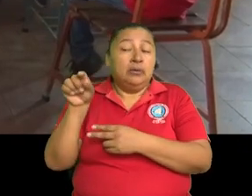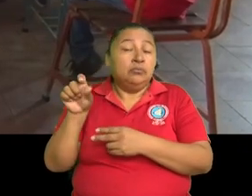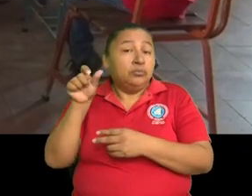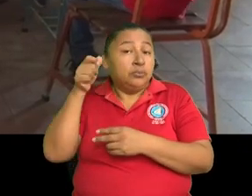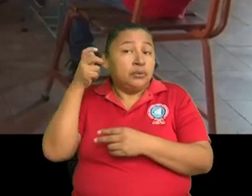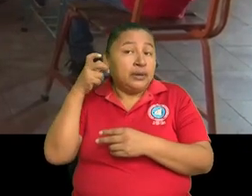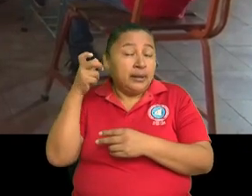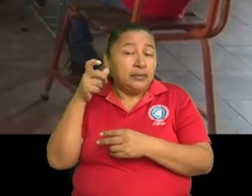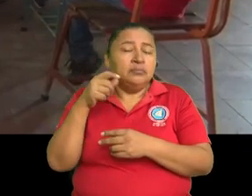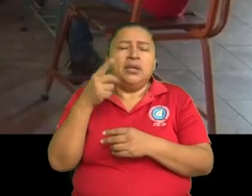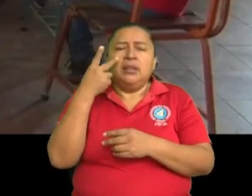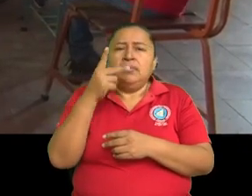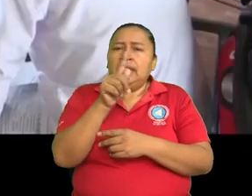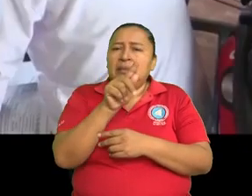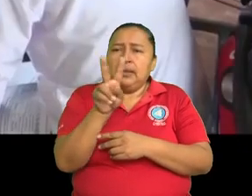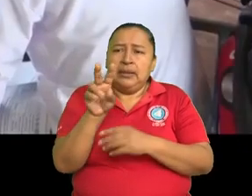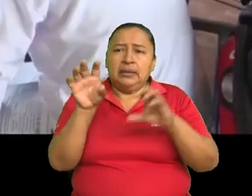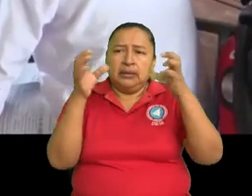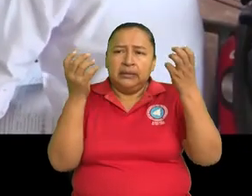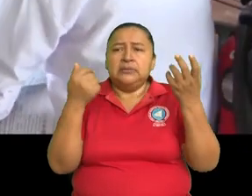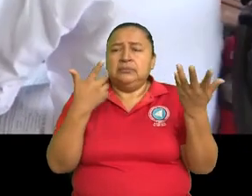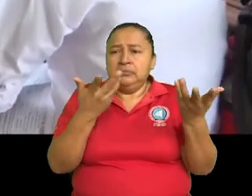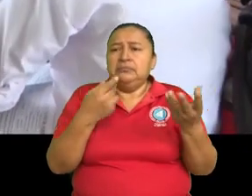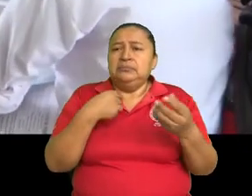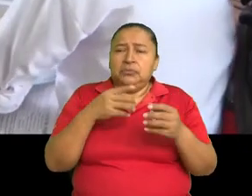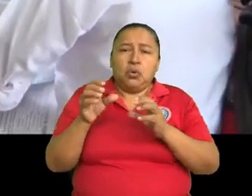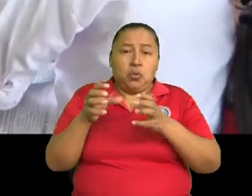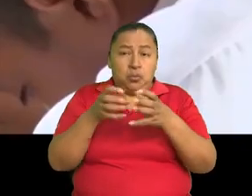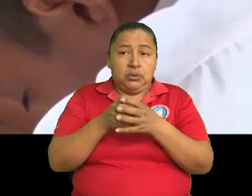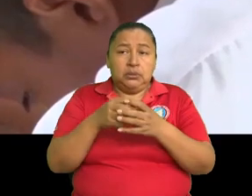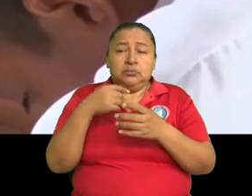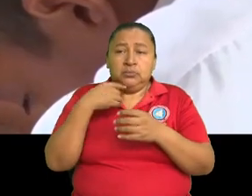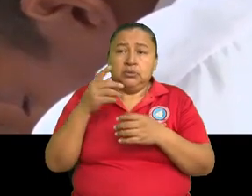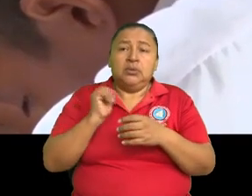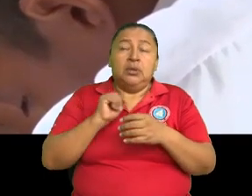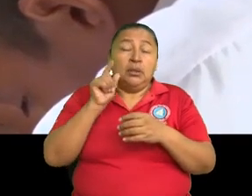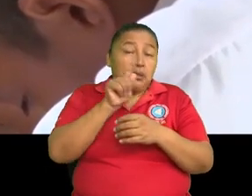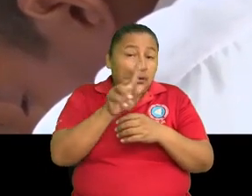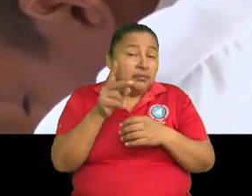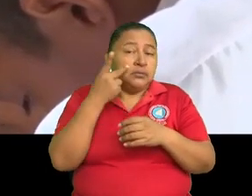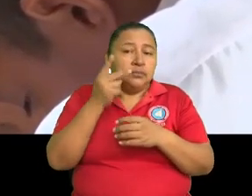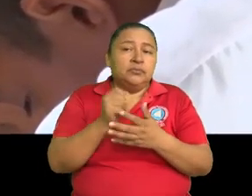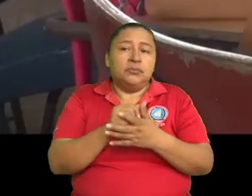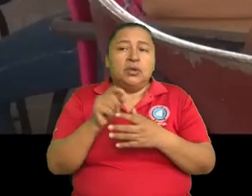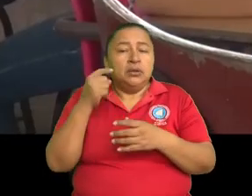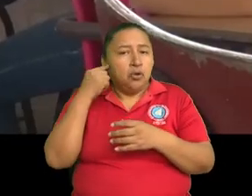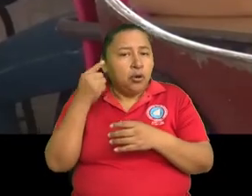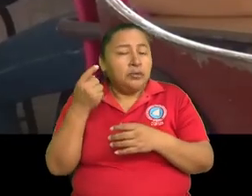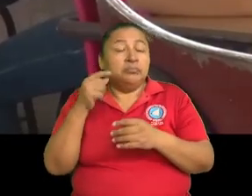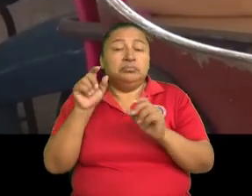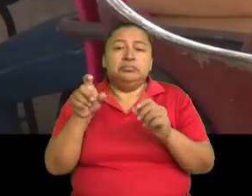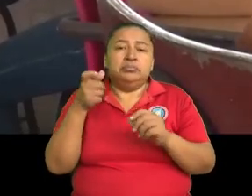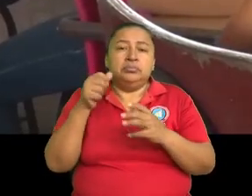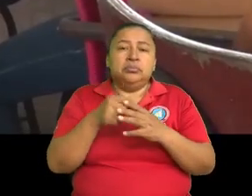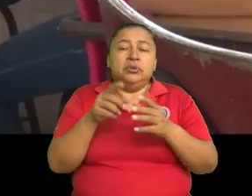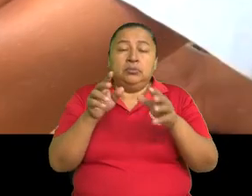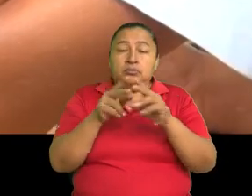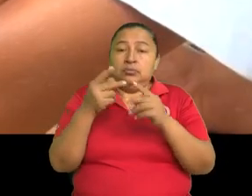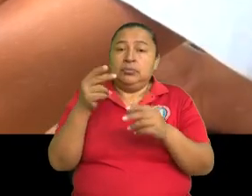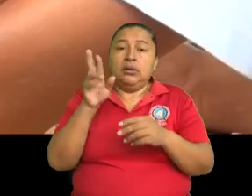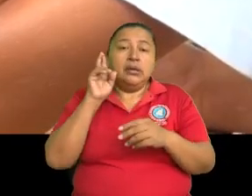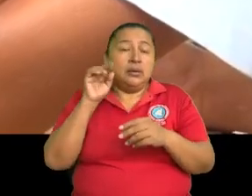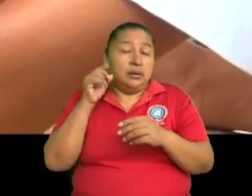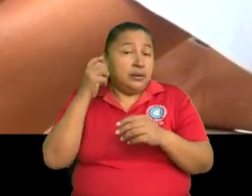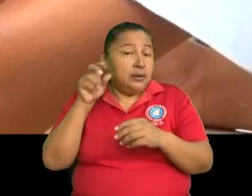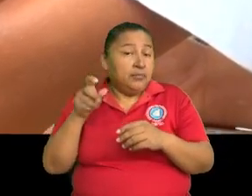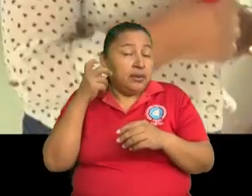el tema de las teleclases, porque pues en una comunidad que no se agarra mucho bien el canal, entonces ellos en una radio local,